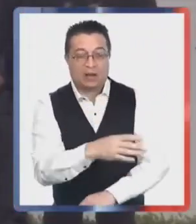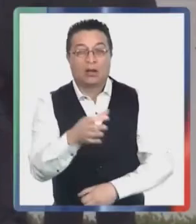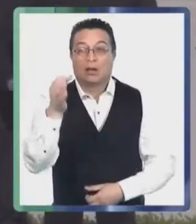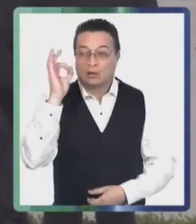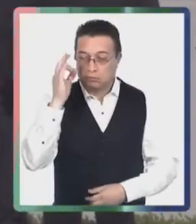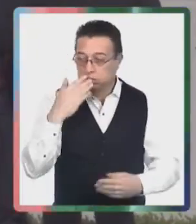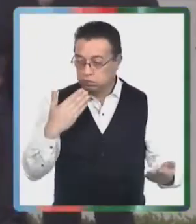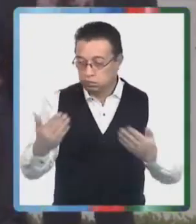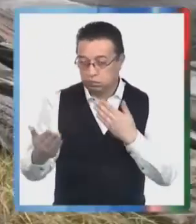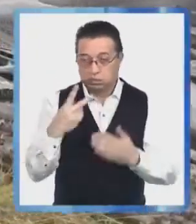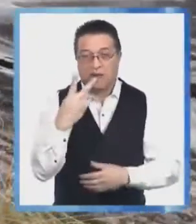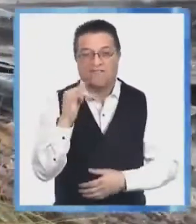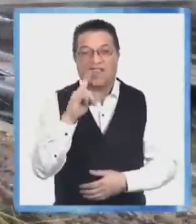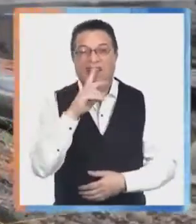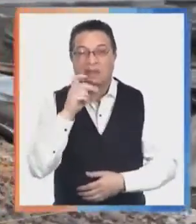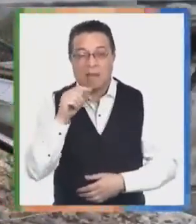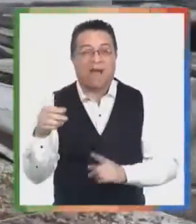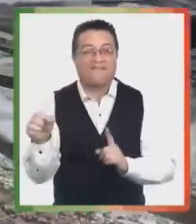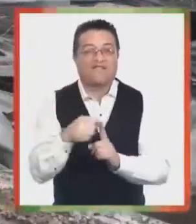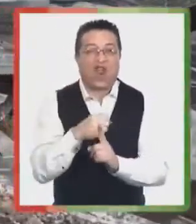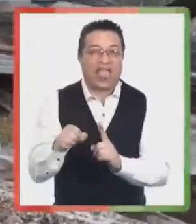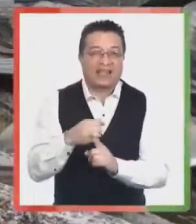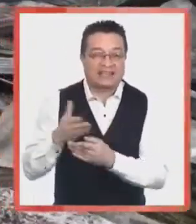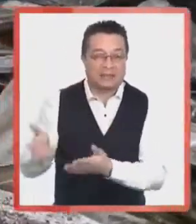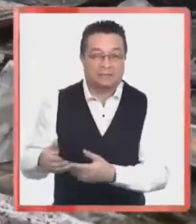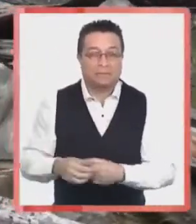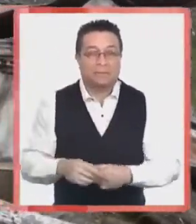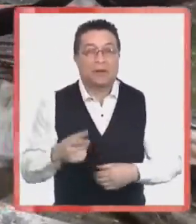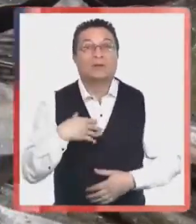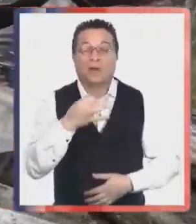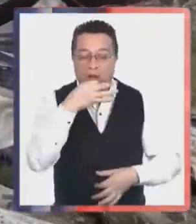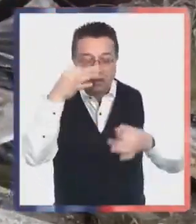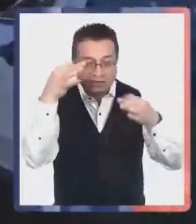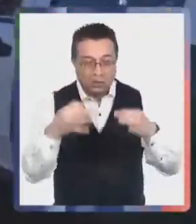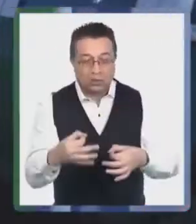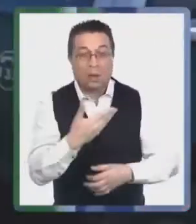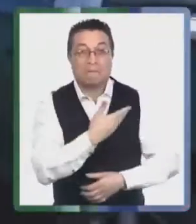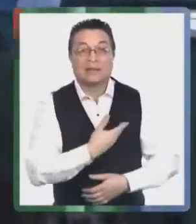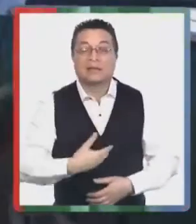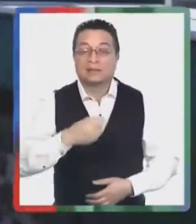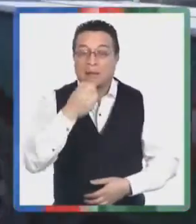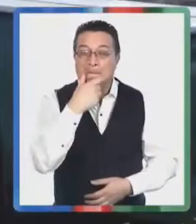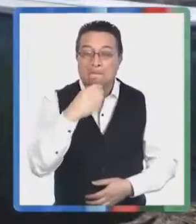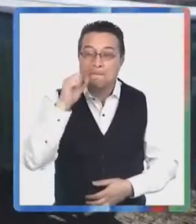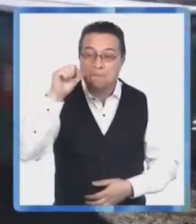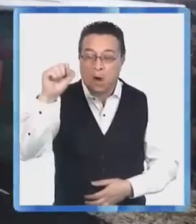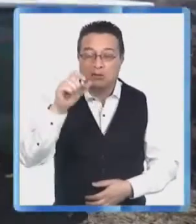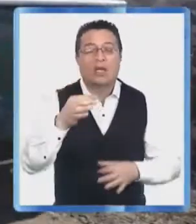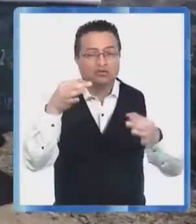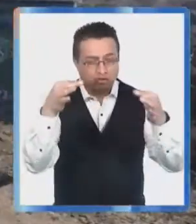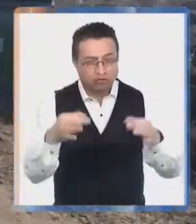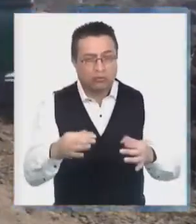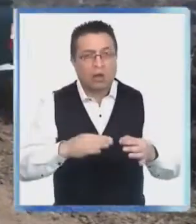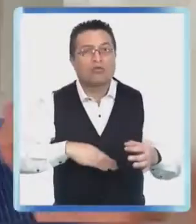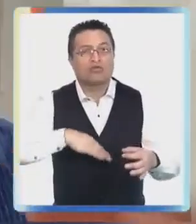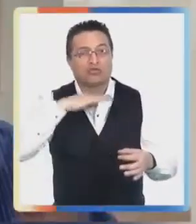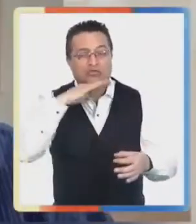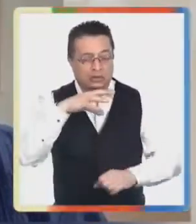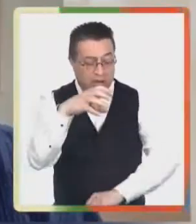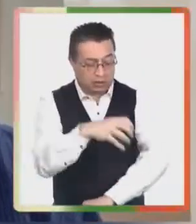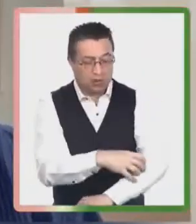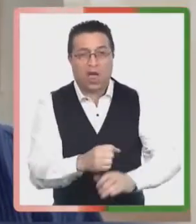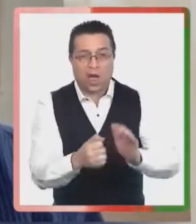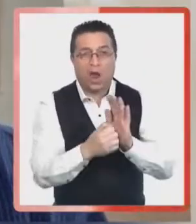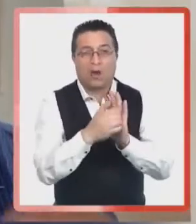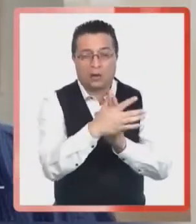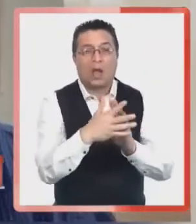se reúna con las víctimas de la violencia. Le asegure al presidente Boric que tiene la seguridad suficiente en la región de